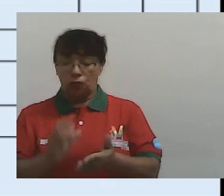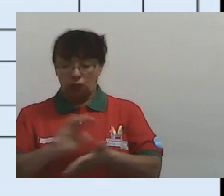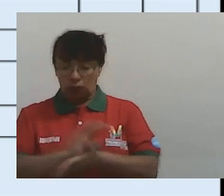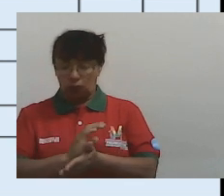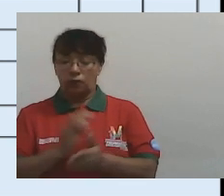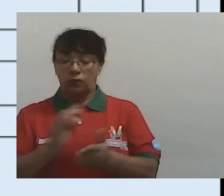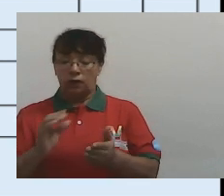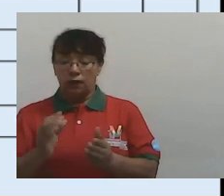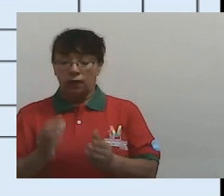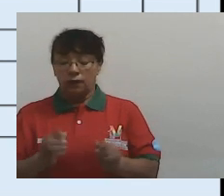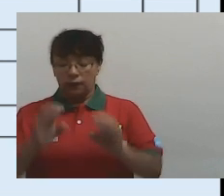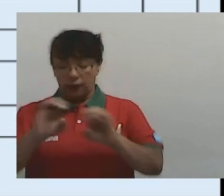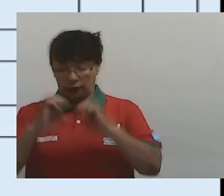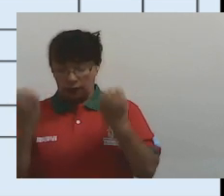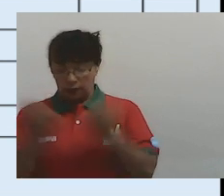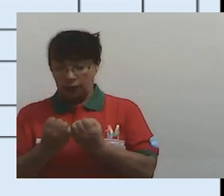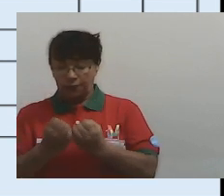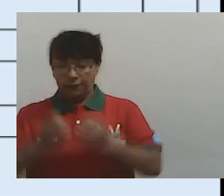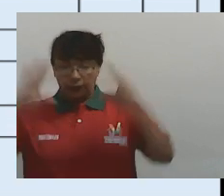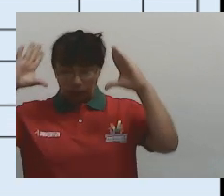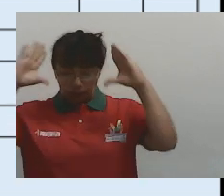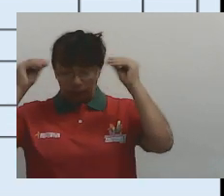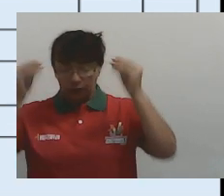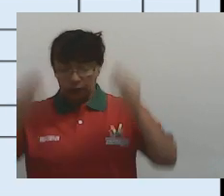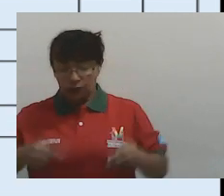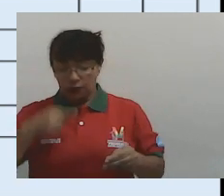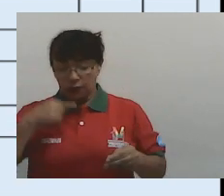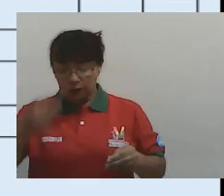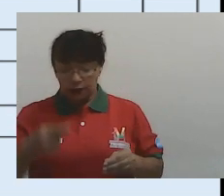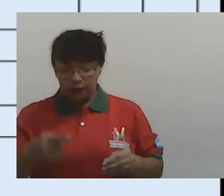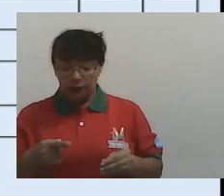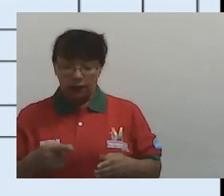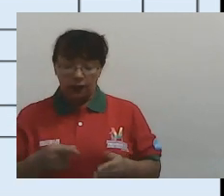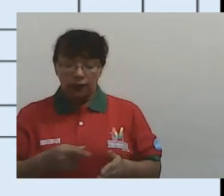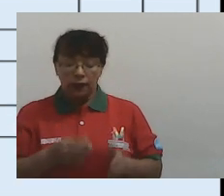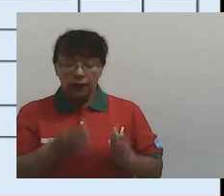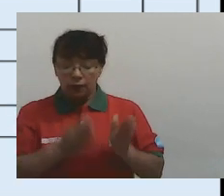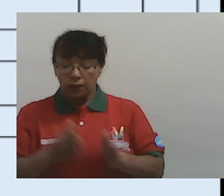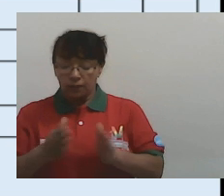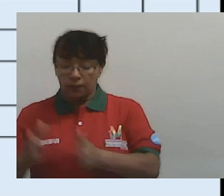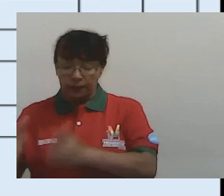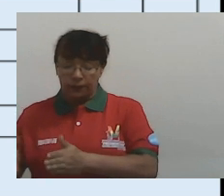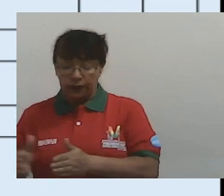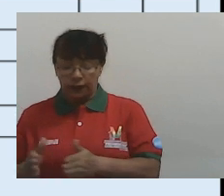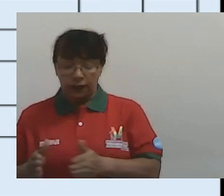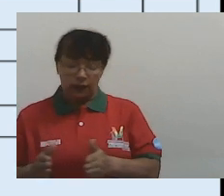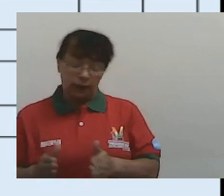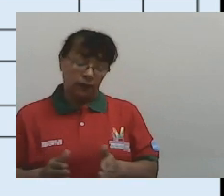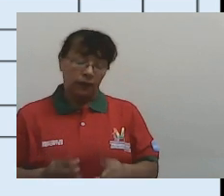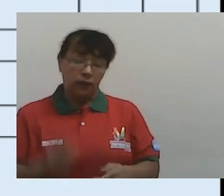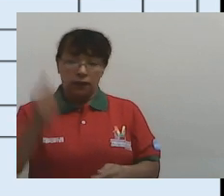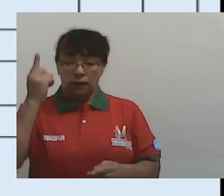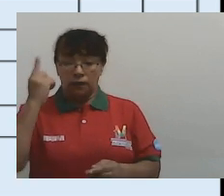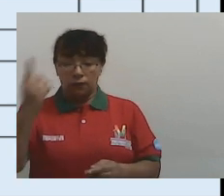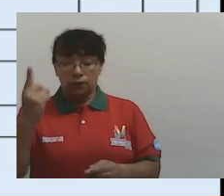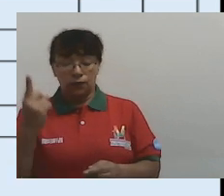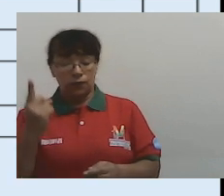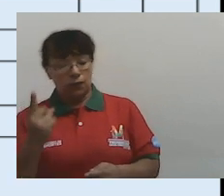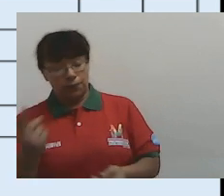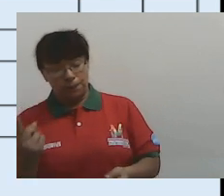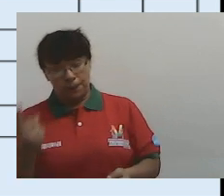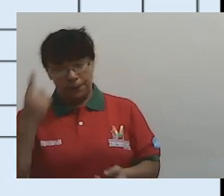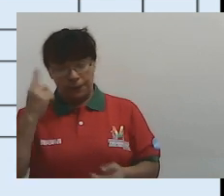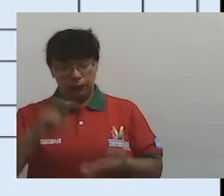que decide en qué orden compiten. Donde dice del 1 al 10, ahí se ponen los nombres de los niños. El profesor decide